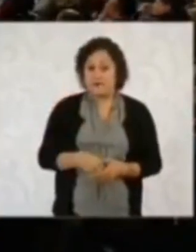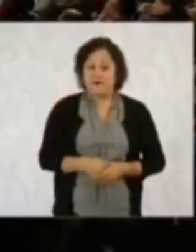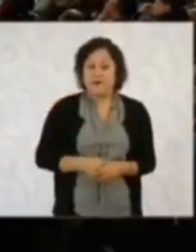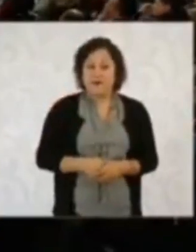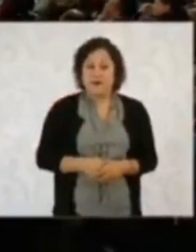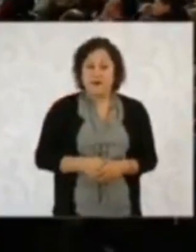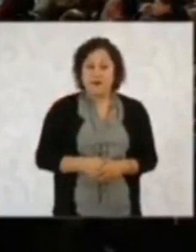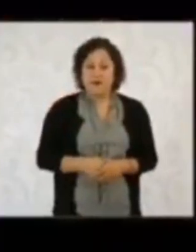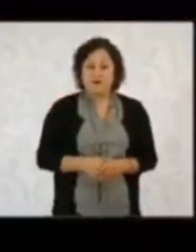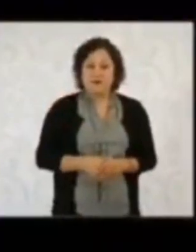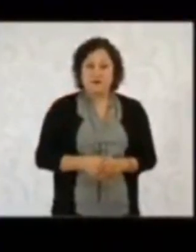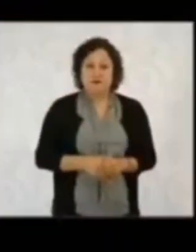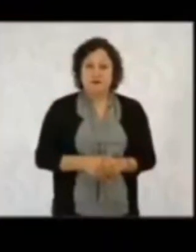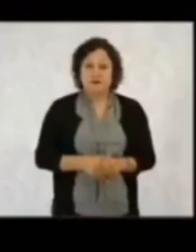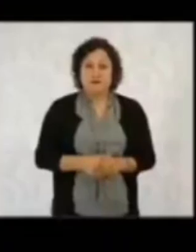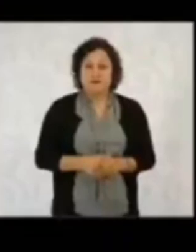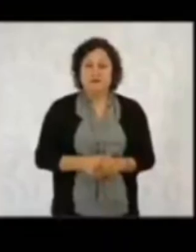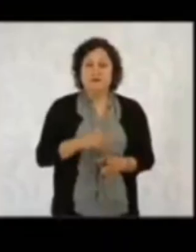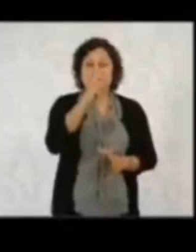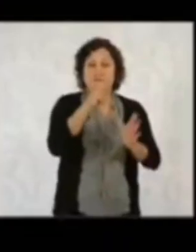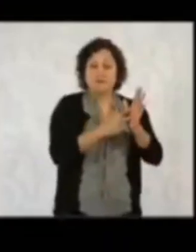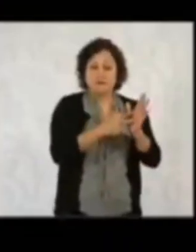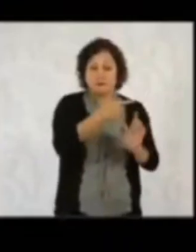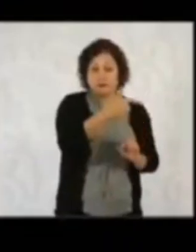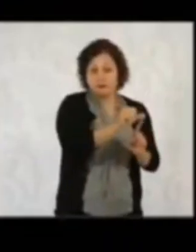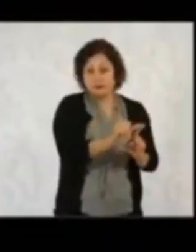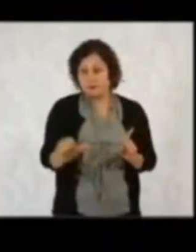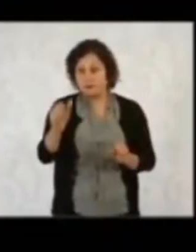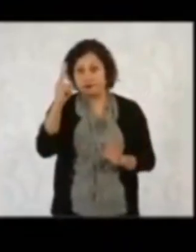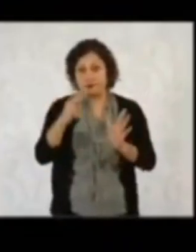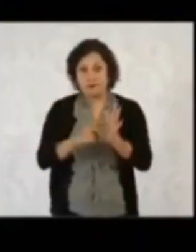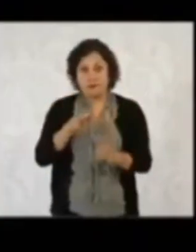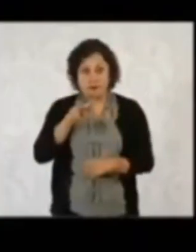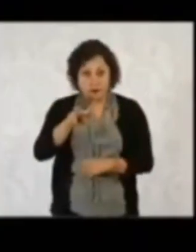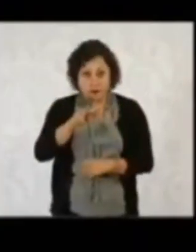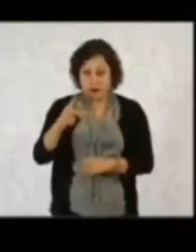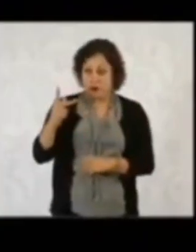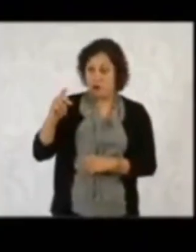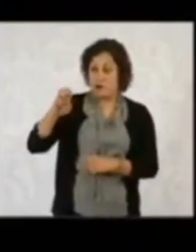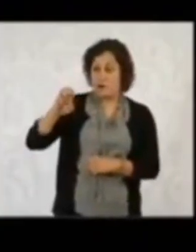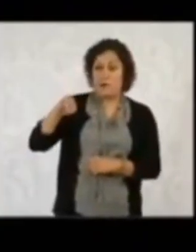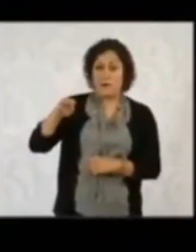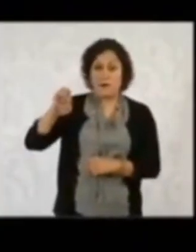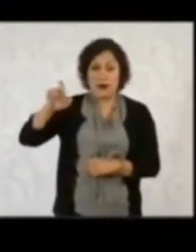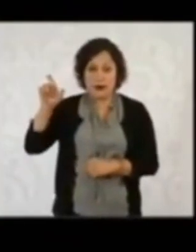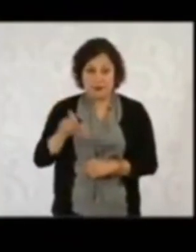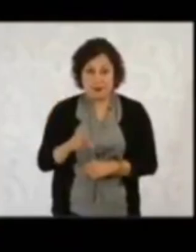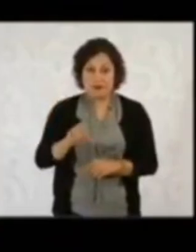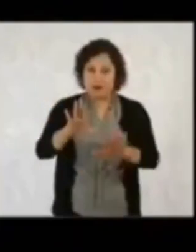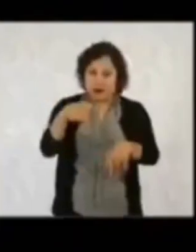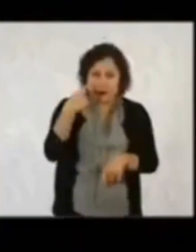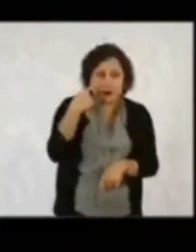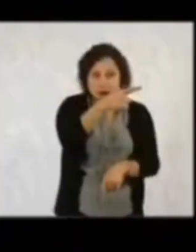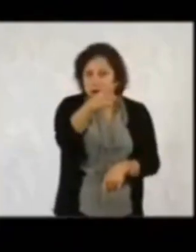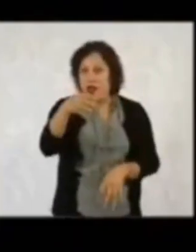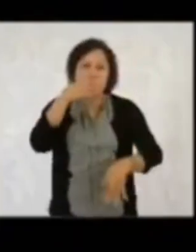2007 a 2018, la deuda de Pemex, esto ahí para todos los comentócratas que se la